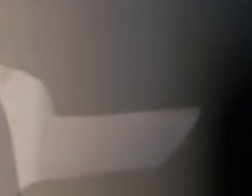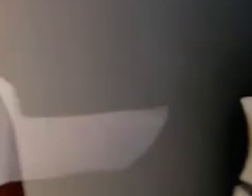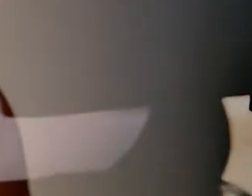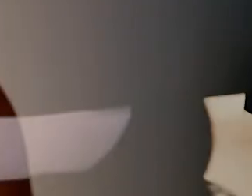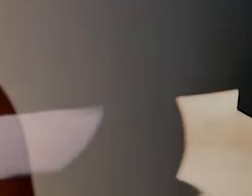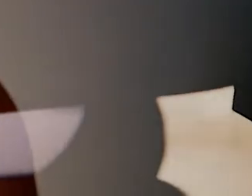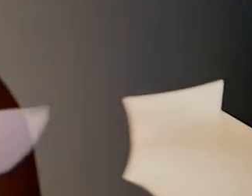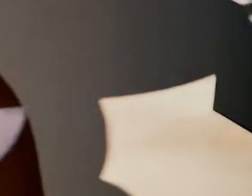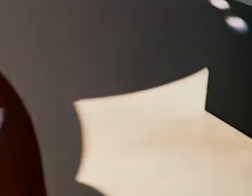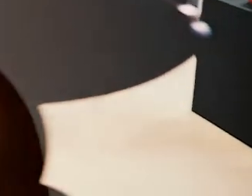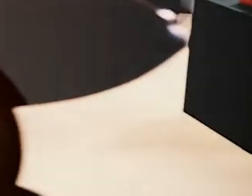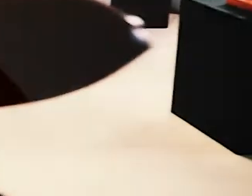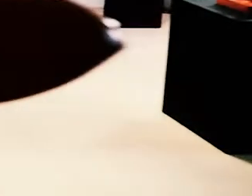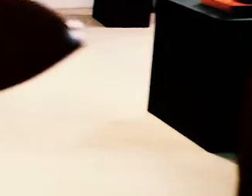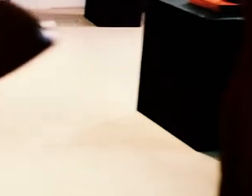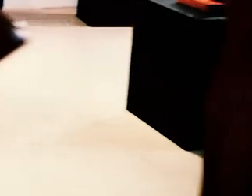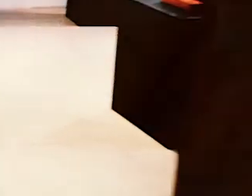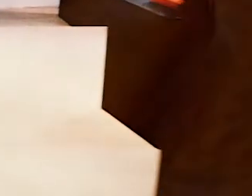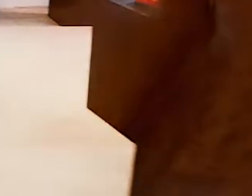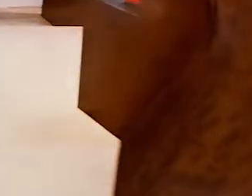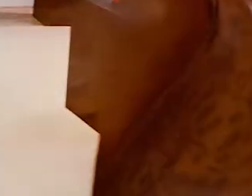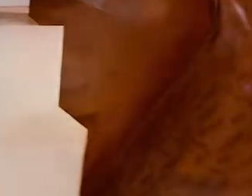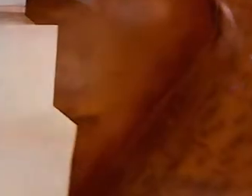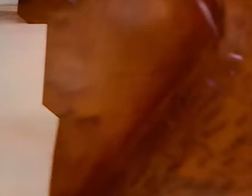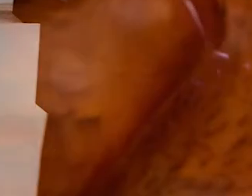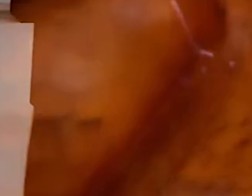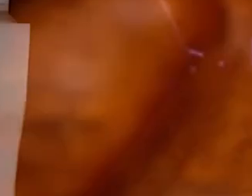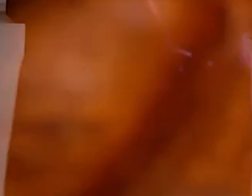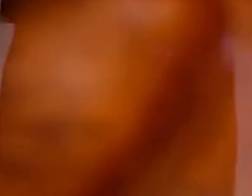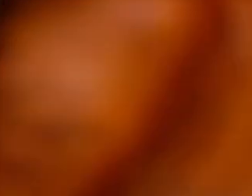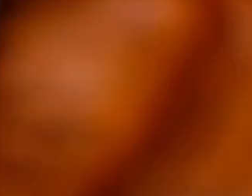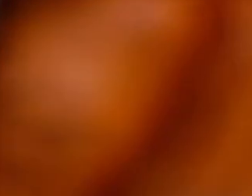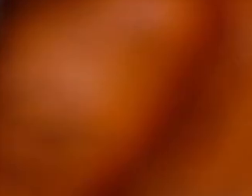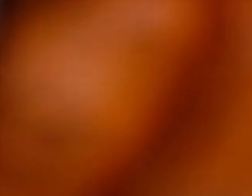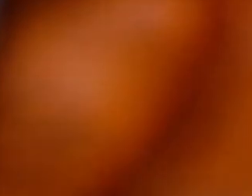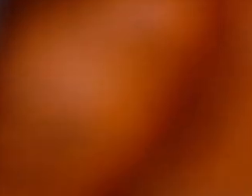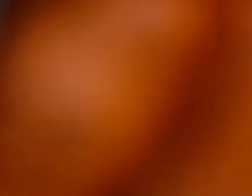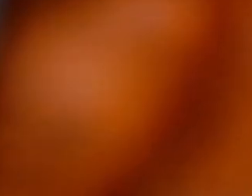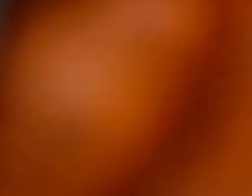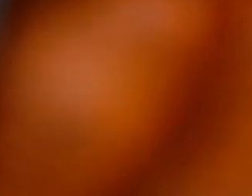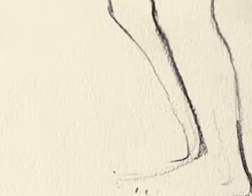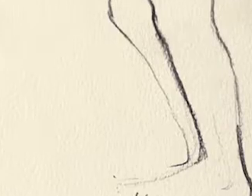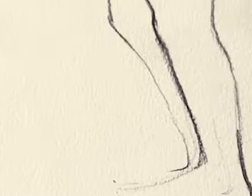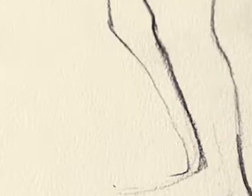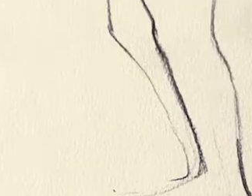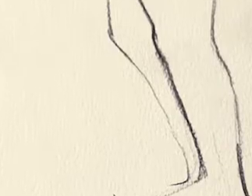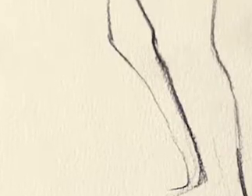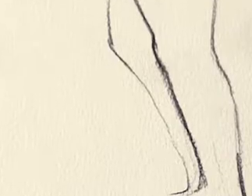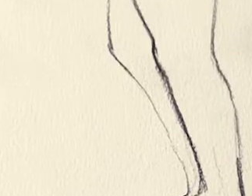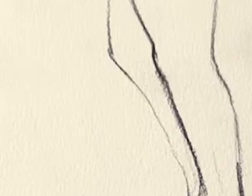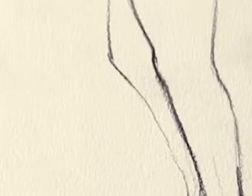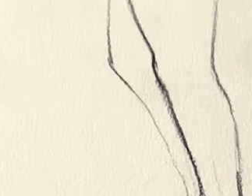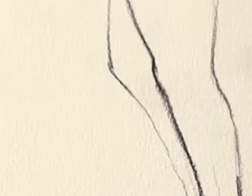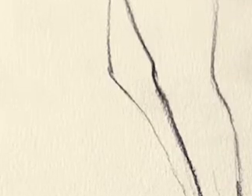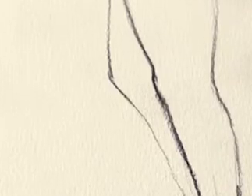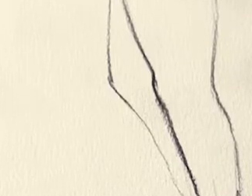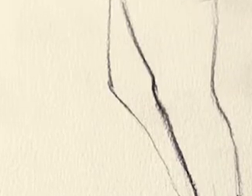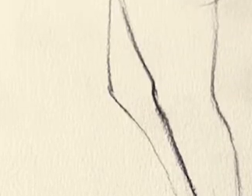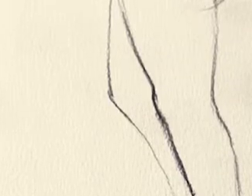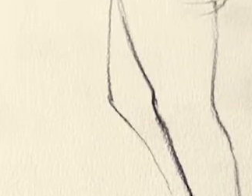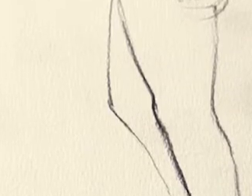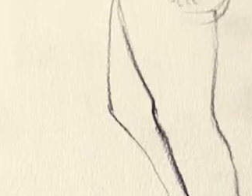Sus manos son las de un hacedor. Las gubias, con su don de tallar la madera, se fusionan entre el cedro, el cocobolo,